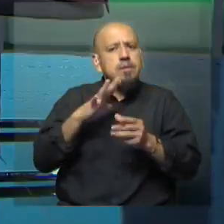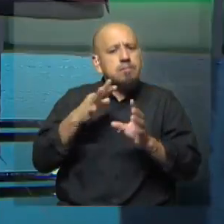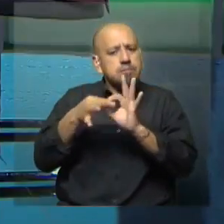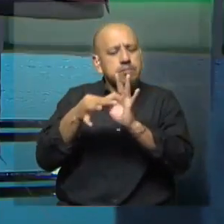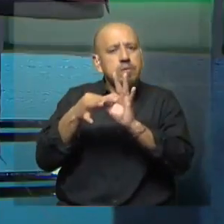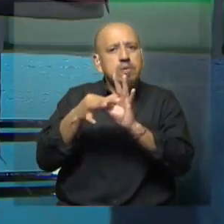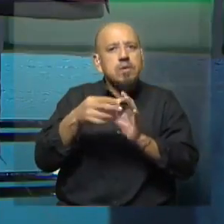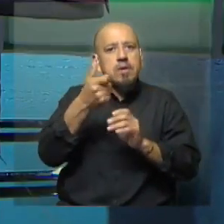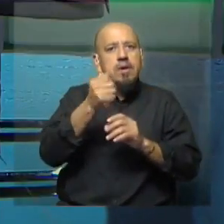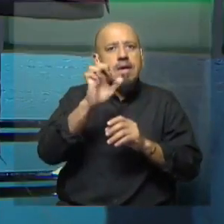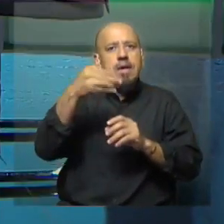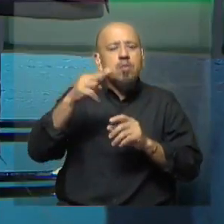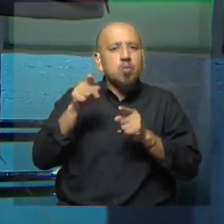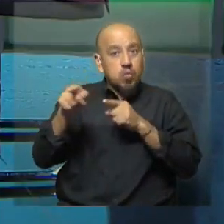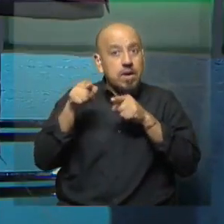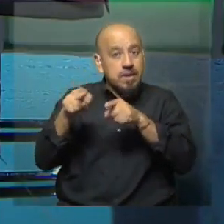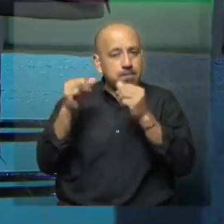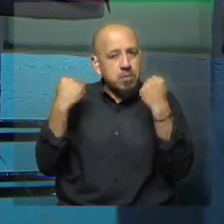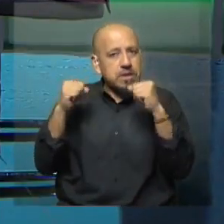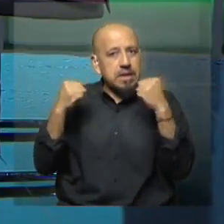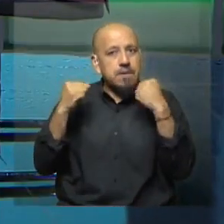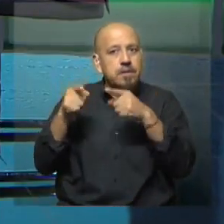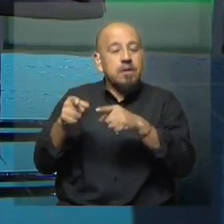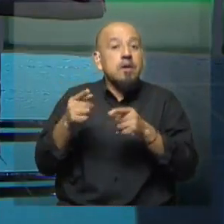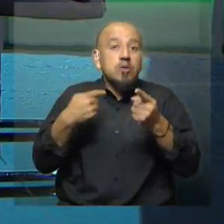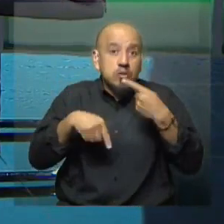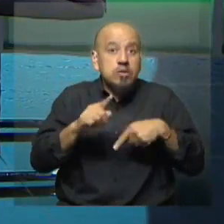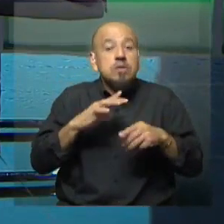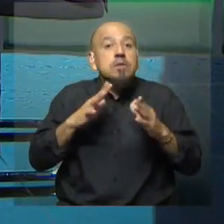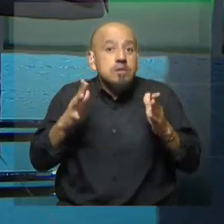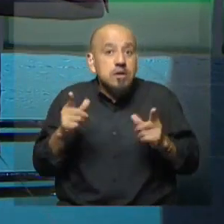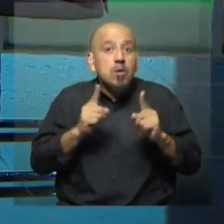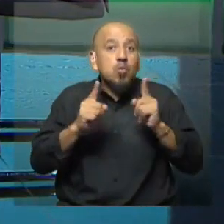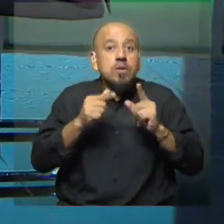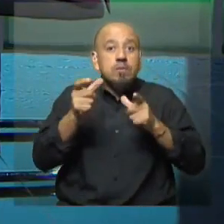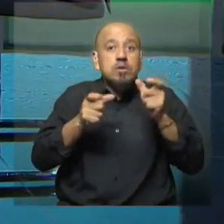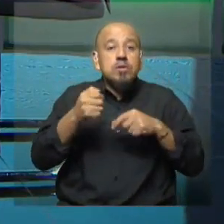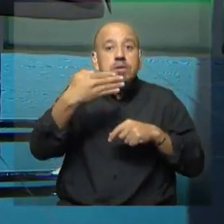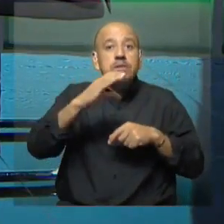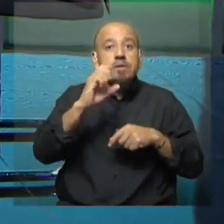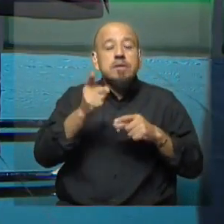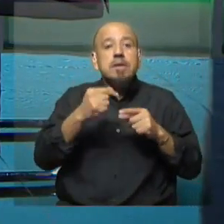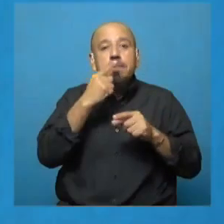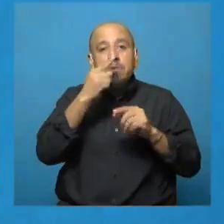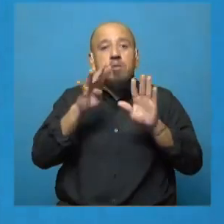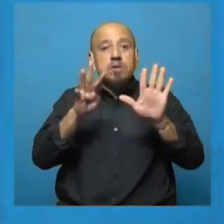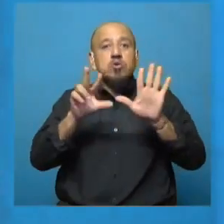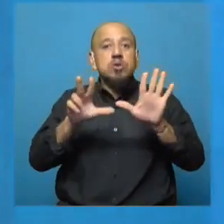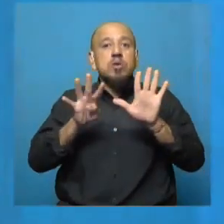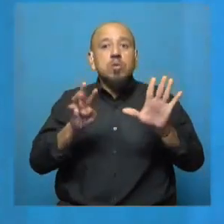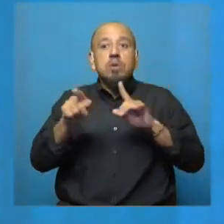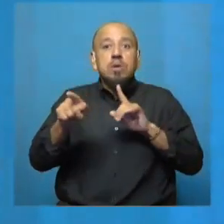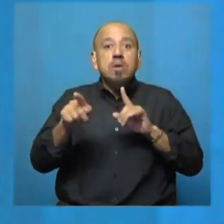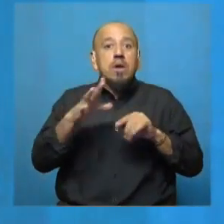vinculado a ego ensayó muchas veces ahí y bueno dio la casualidad de que alguna gente del abc salió ahí al final del 89 y